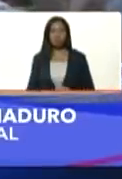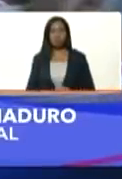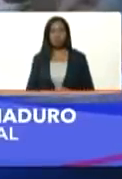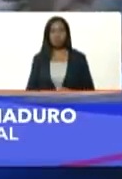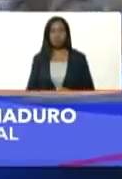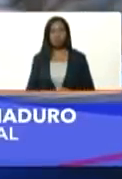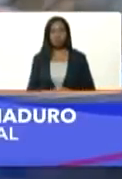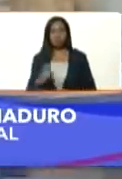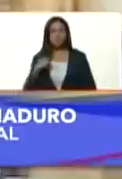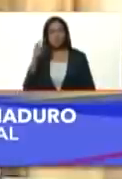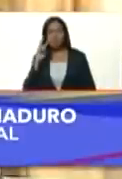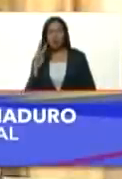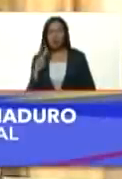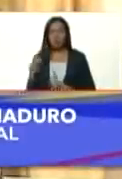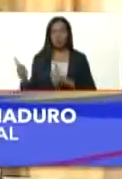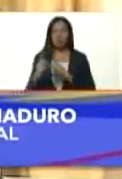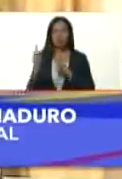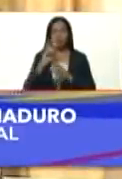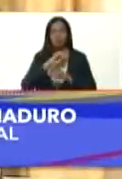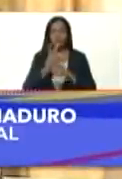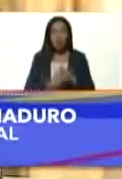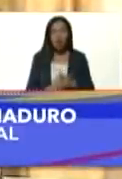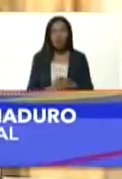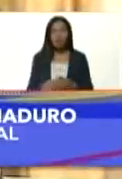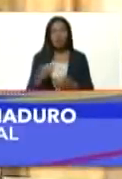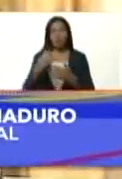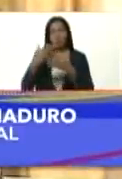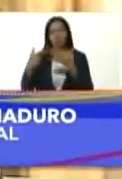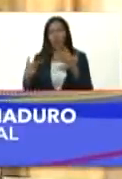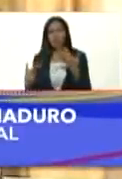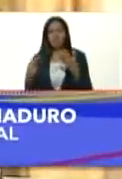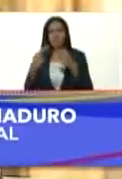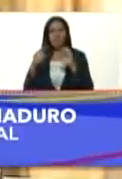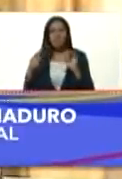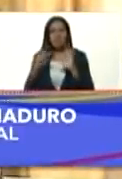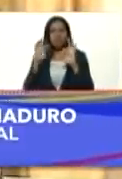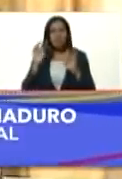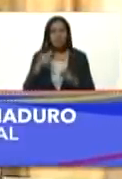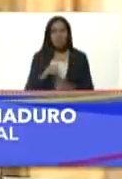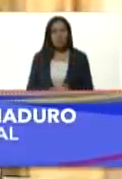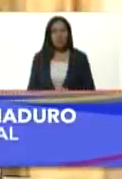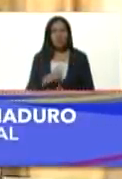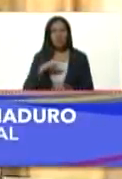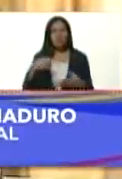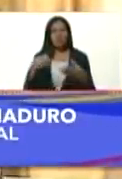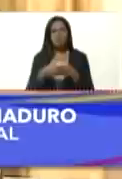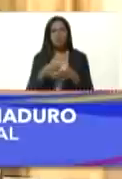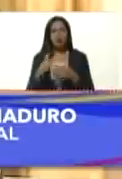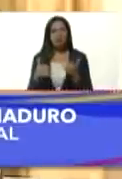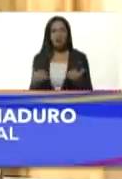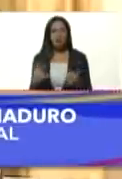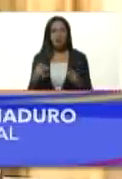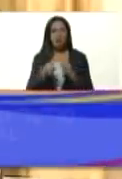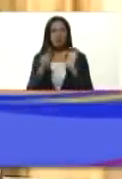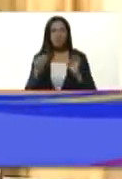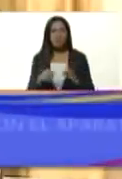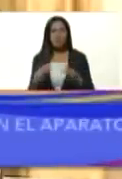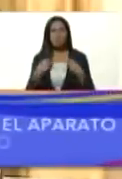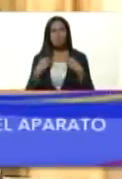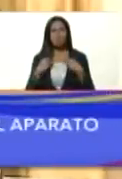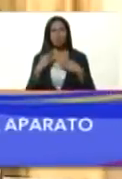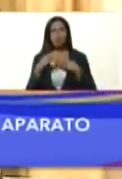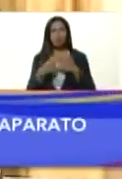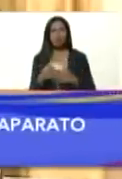Le hemos salido de frente a mil cosas, no sé cuántas. Nuestra generación ha vivido desde